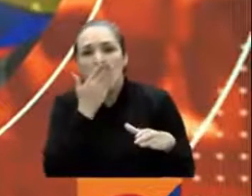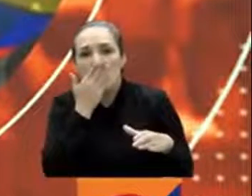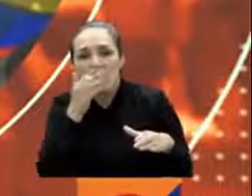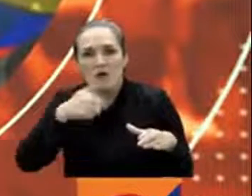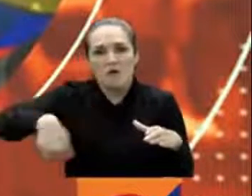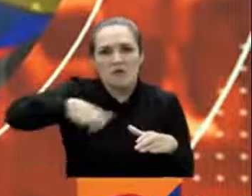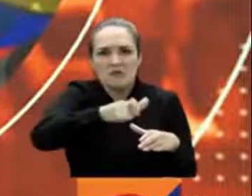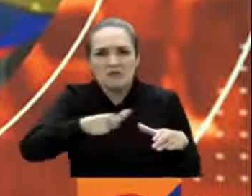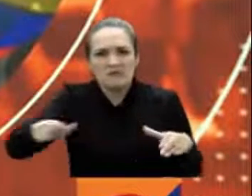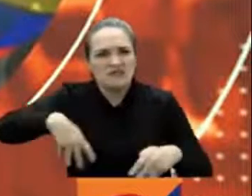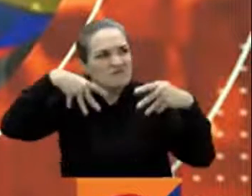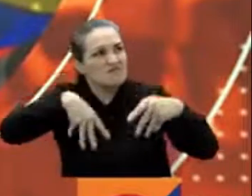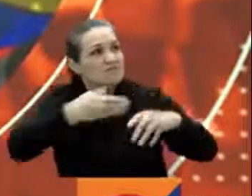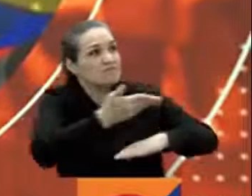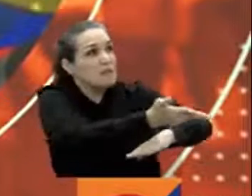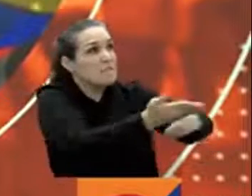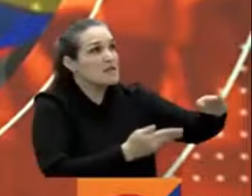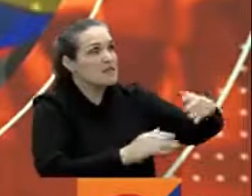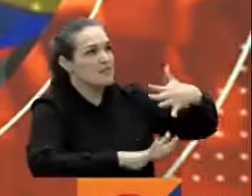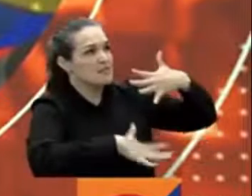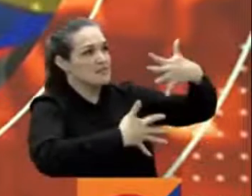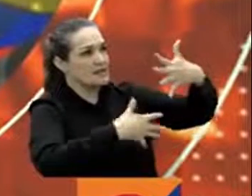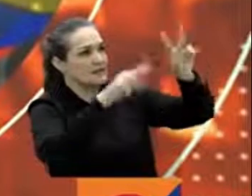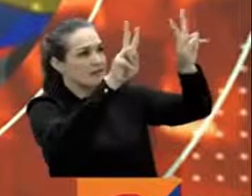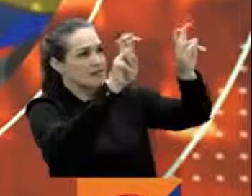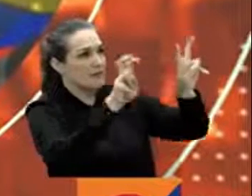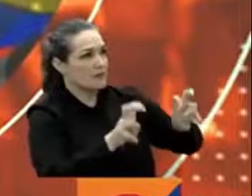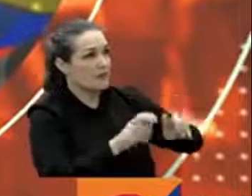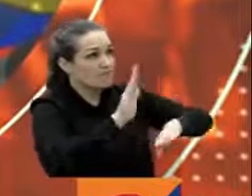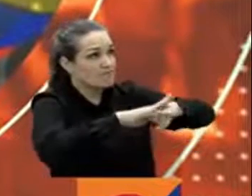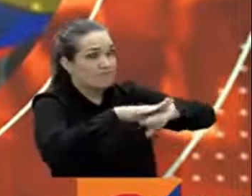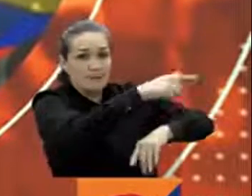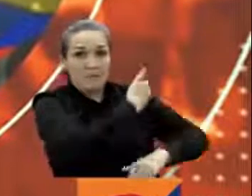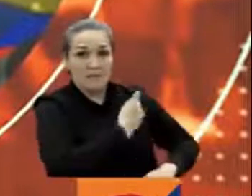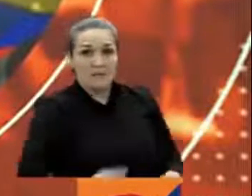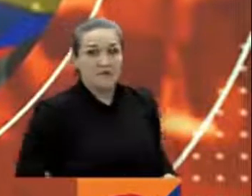un pliego de 10 puntos que incluye una prohibición